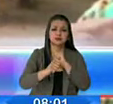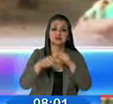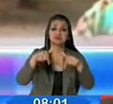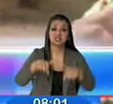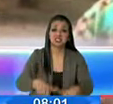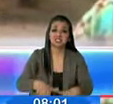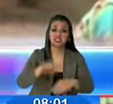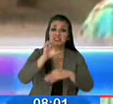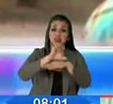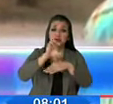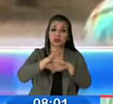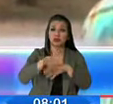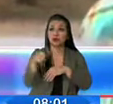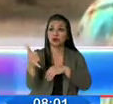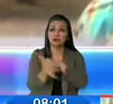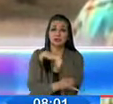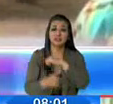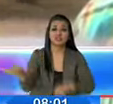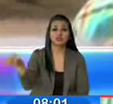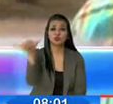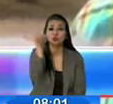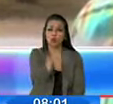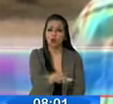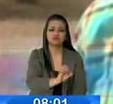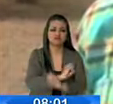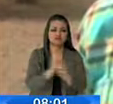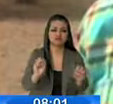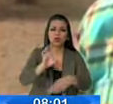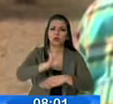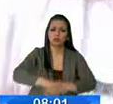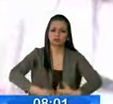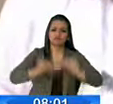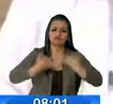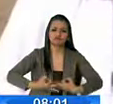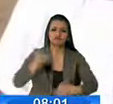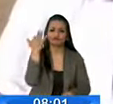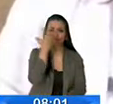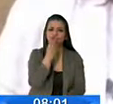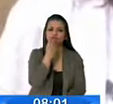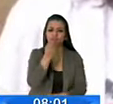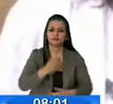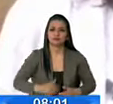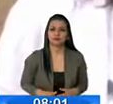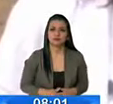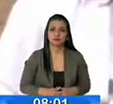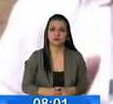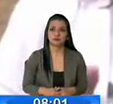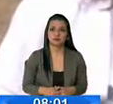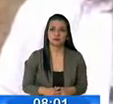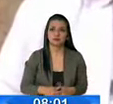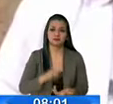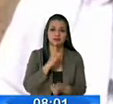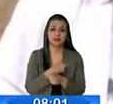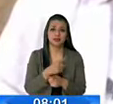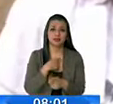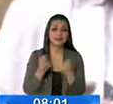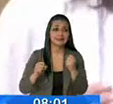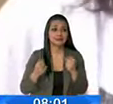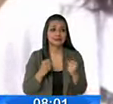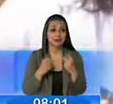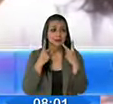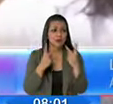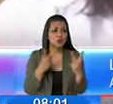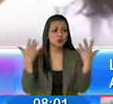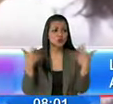los lugares más favorecidos del mundo es Ecuador definitivamente. Yo pienso que nuestras expectativas se quedaron cortas ante